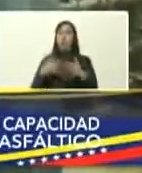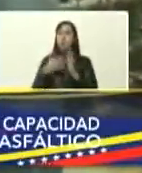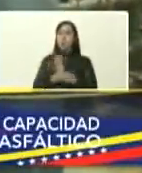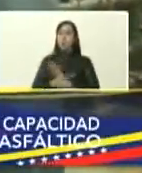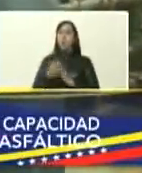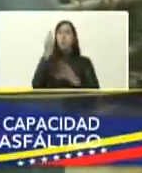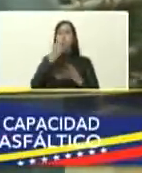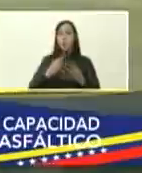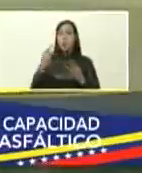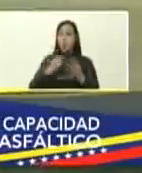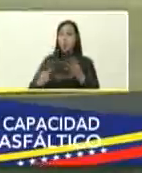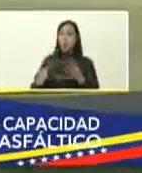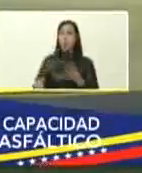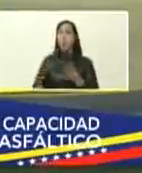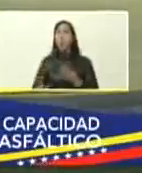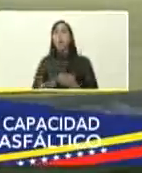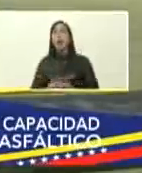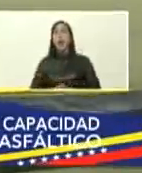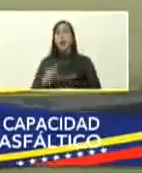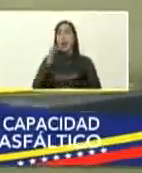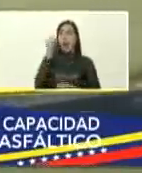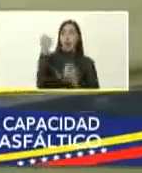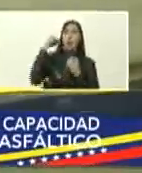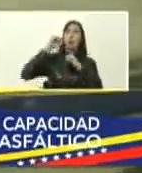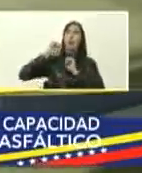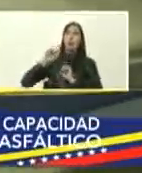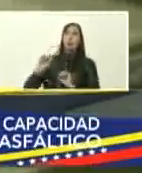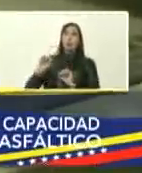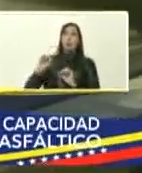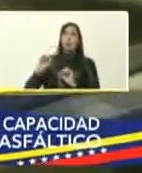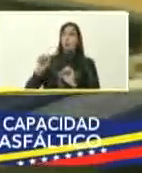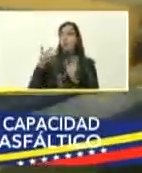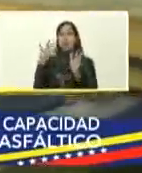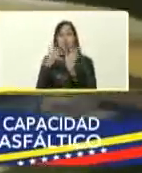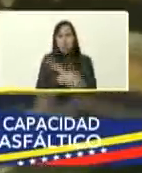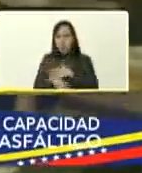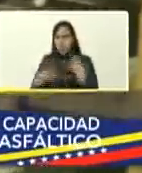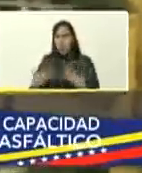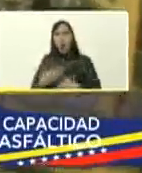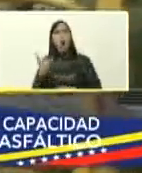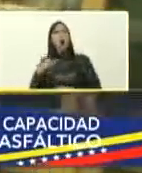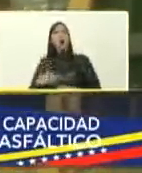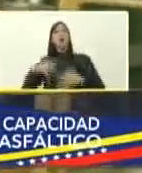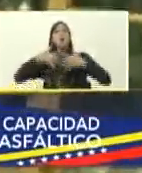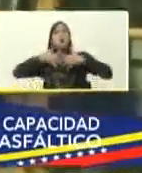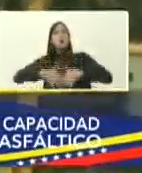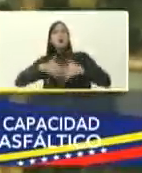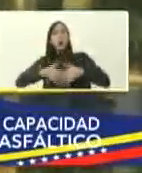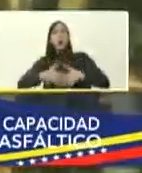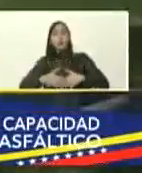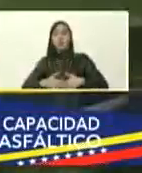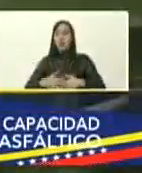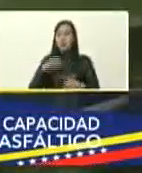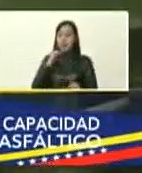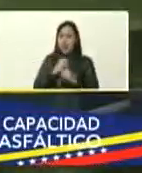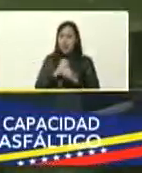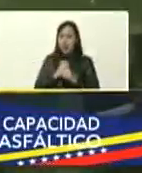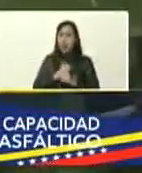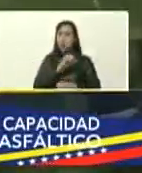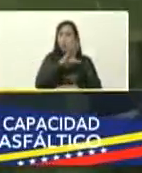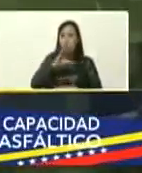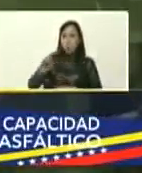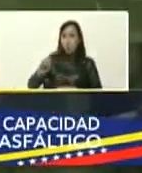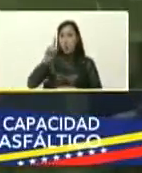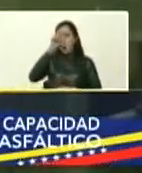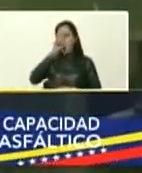productos impermeabilizantes Edil. Es una empresa que, bueno, viene trabajando después de 50 años